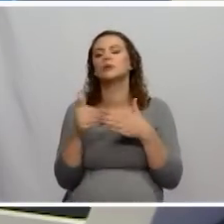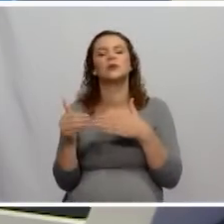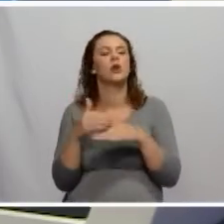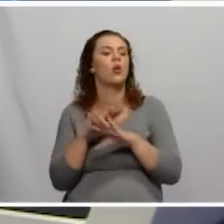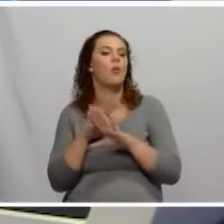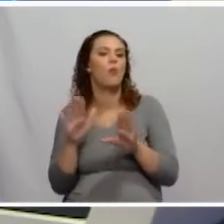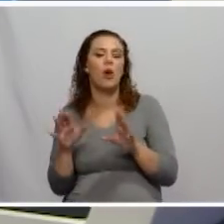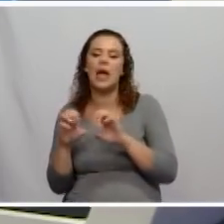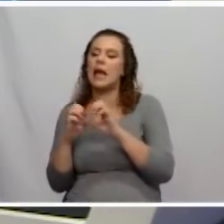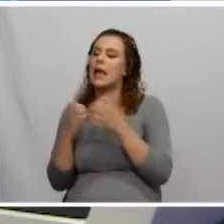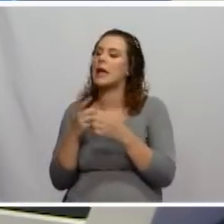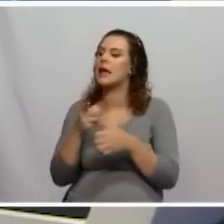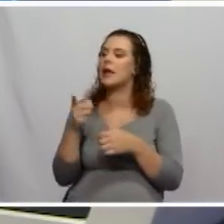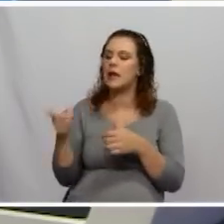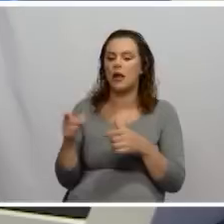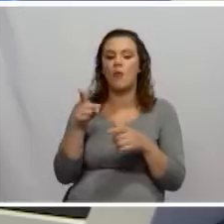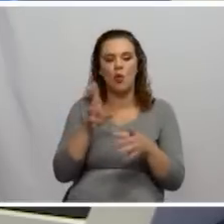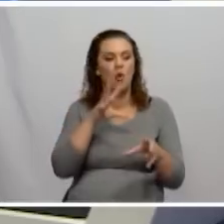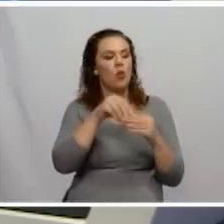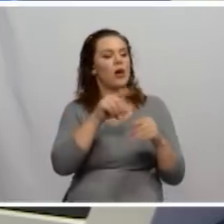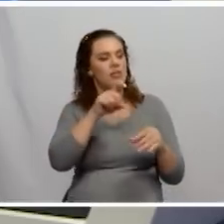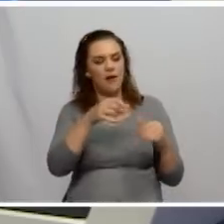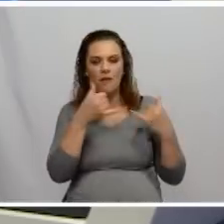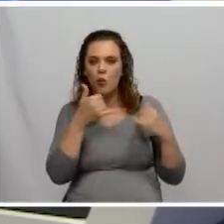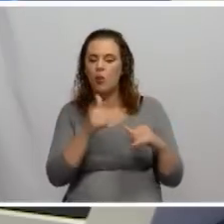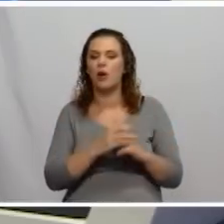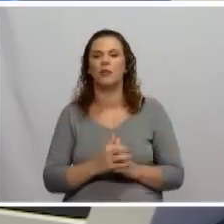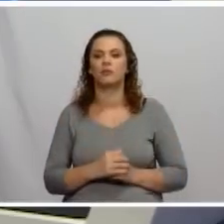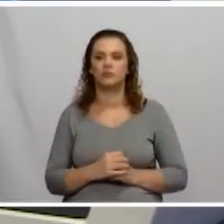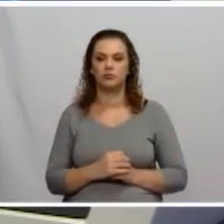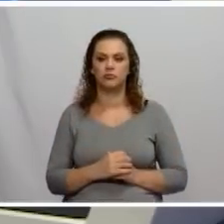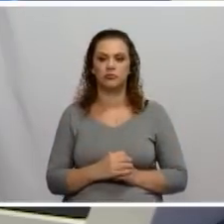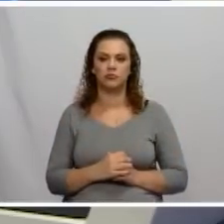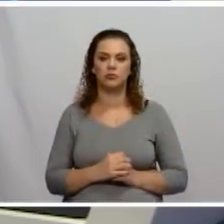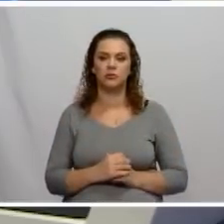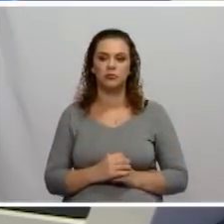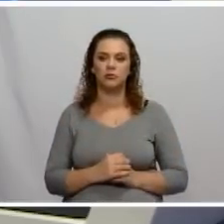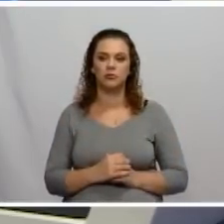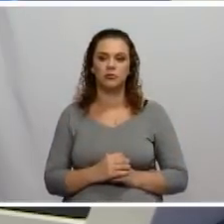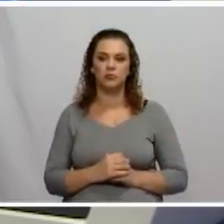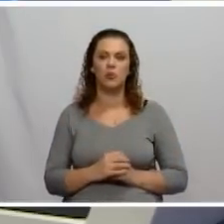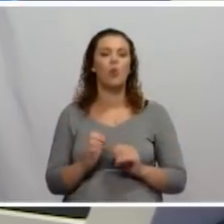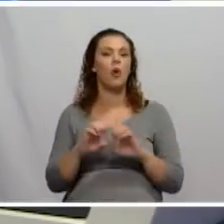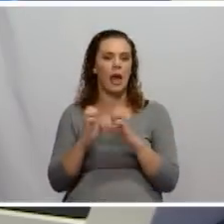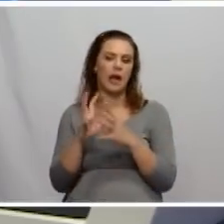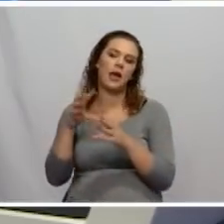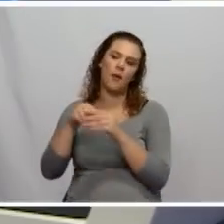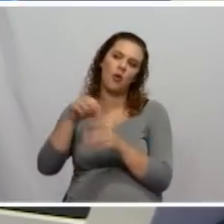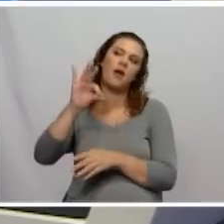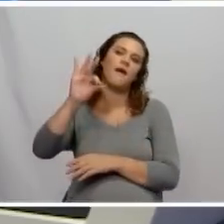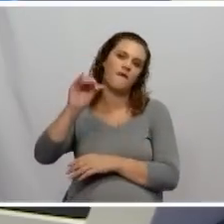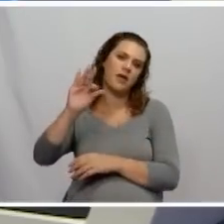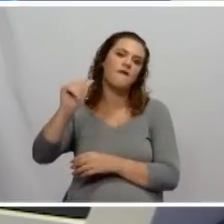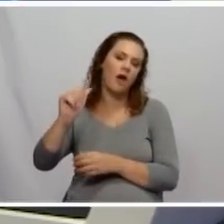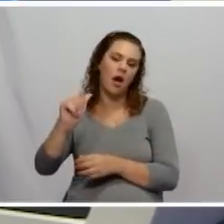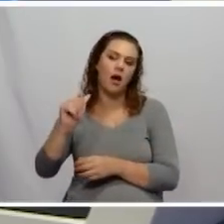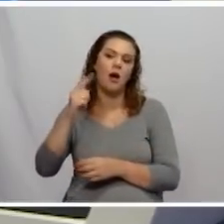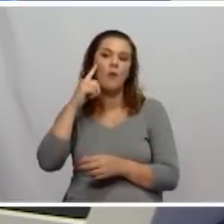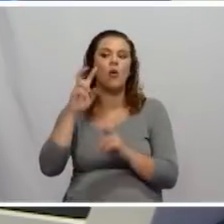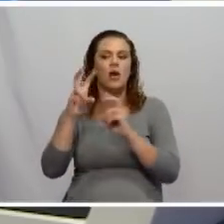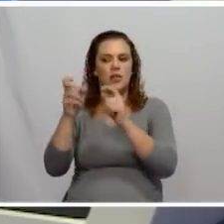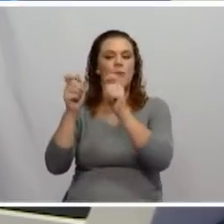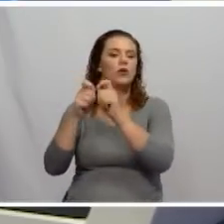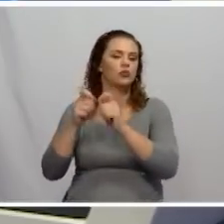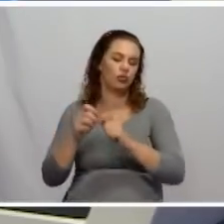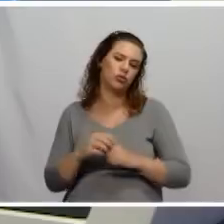que estén en equipo FIFA totalmente metidos también por qué Por el tema